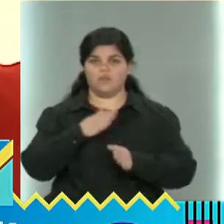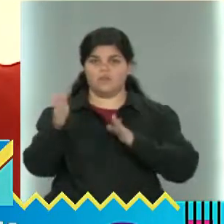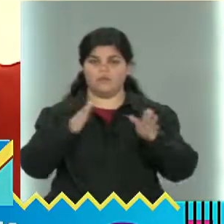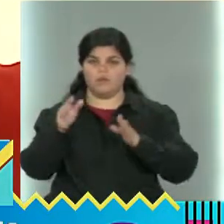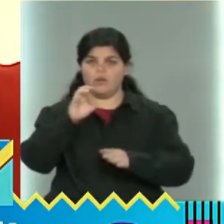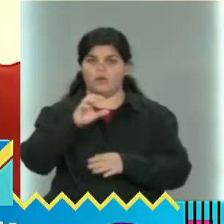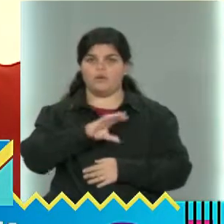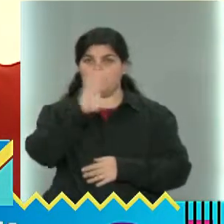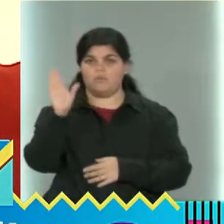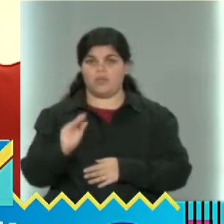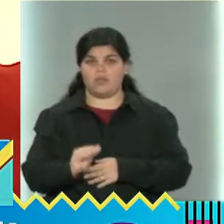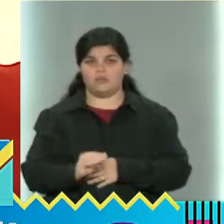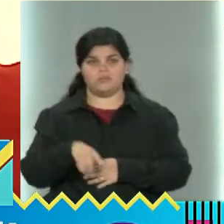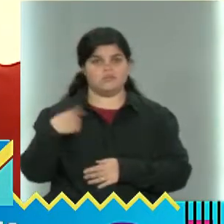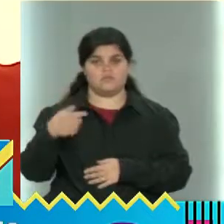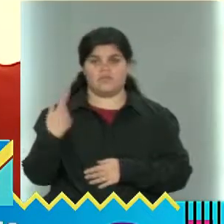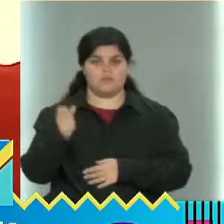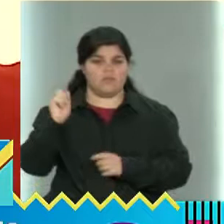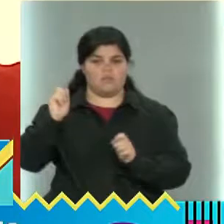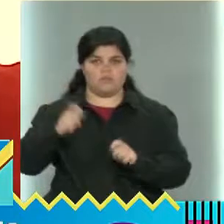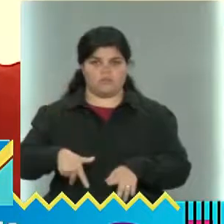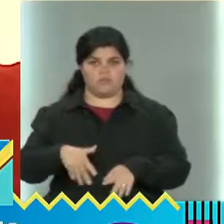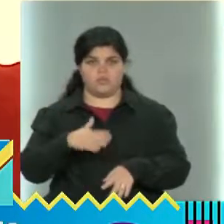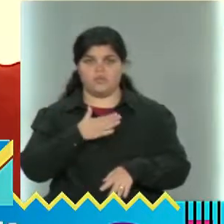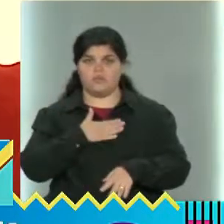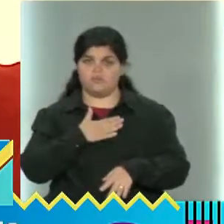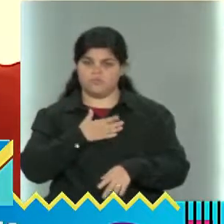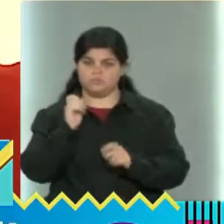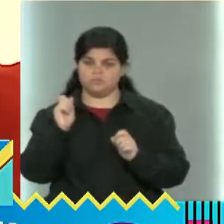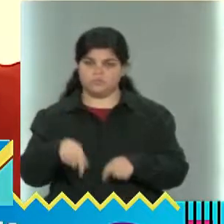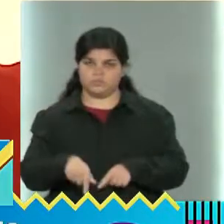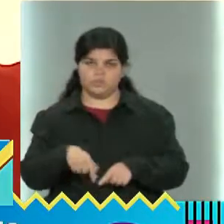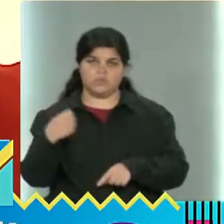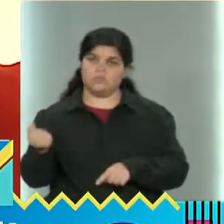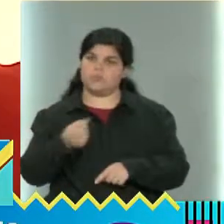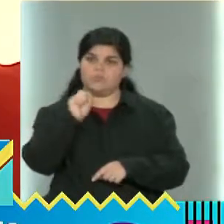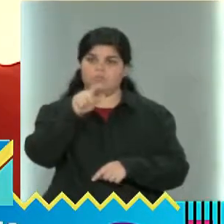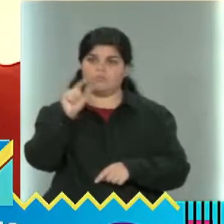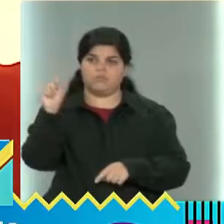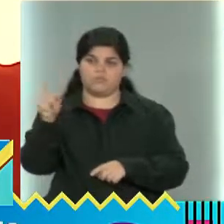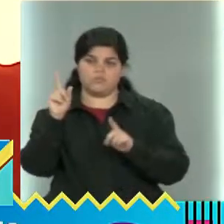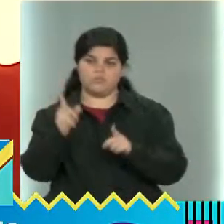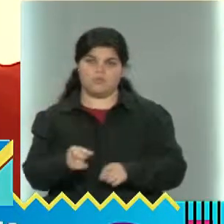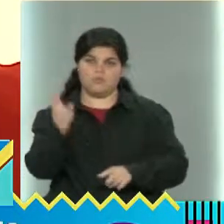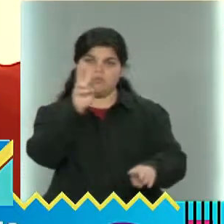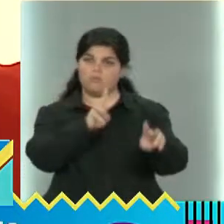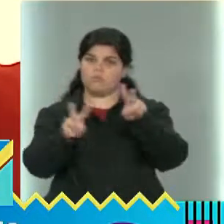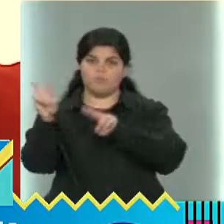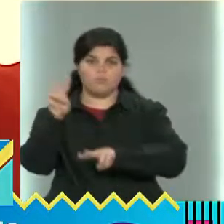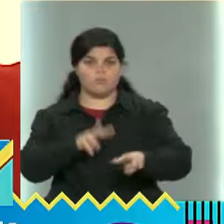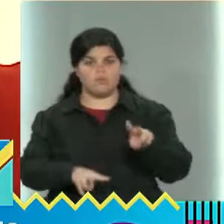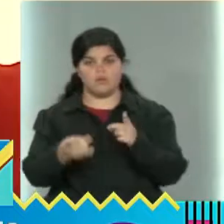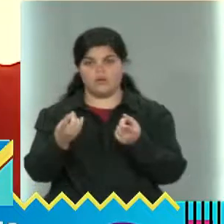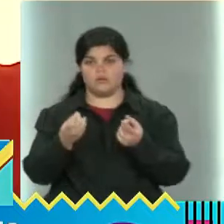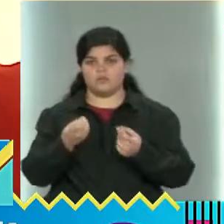lo local presente. Hay que buscarlo, ese es el tema. Y es importante